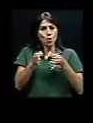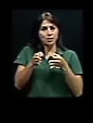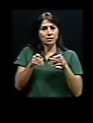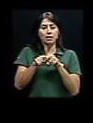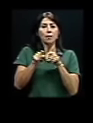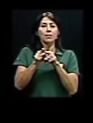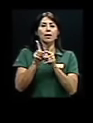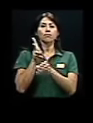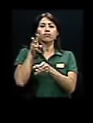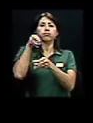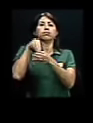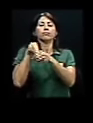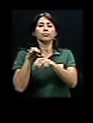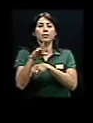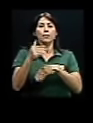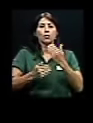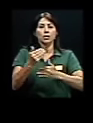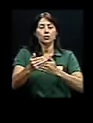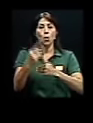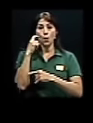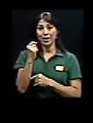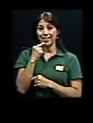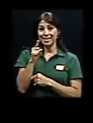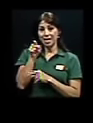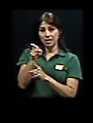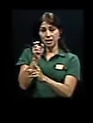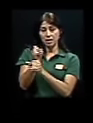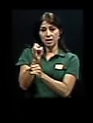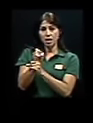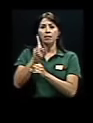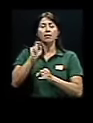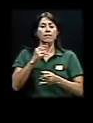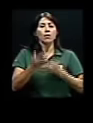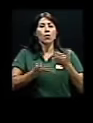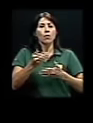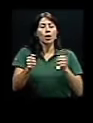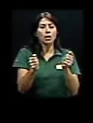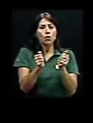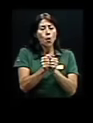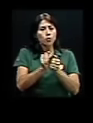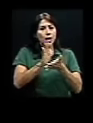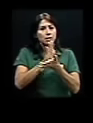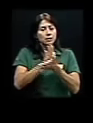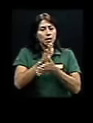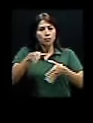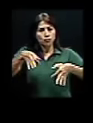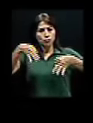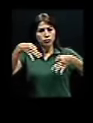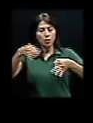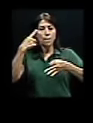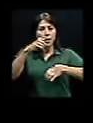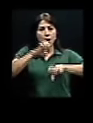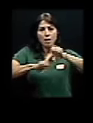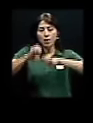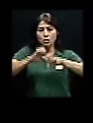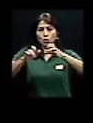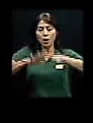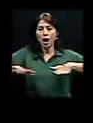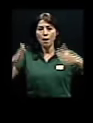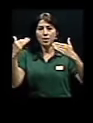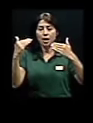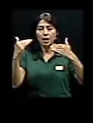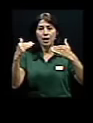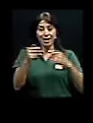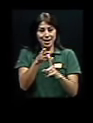que establece que esta entidad deberá colaborar con la elaboración de los instrumentos de evaluación ambiental y, a la vez, ser la encargada